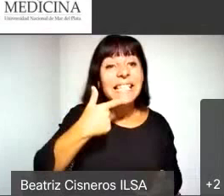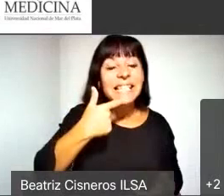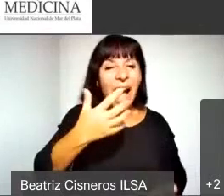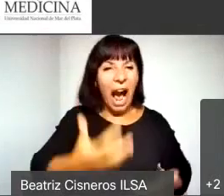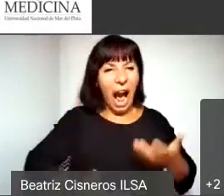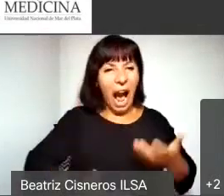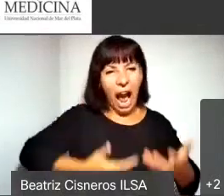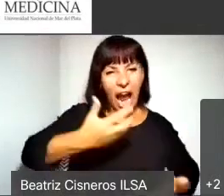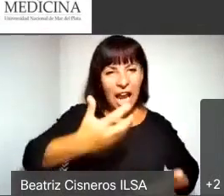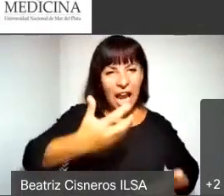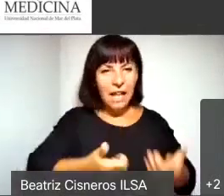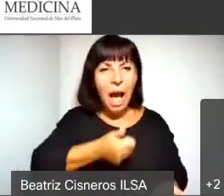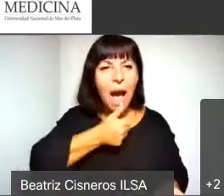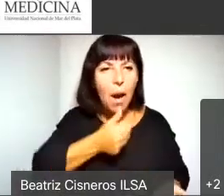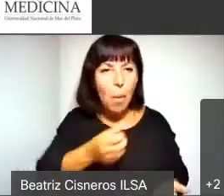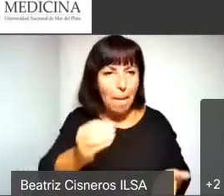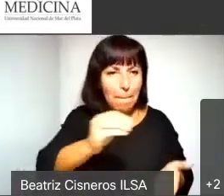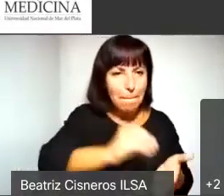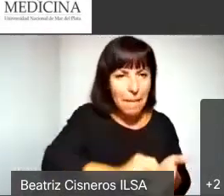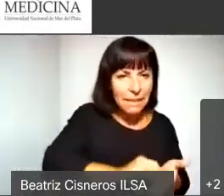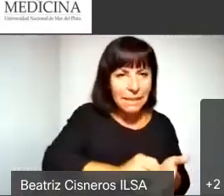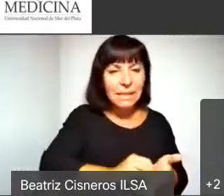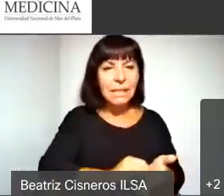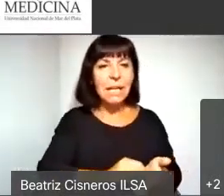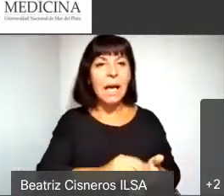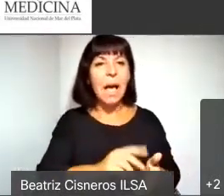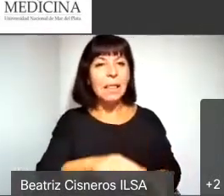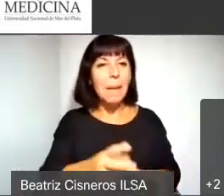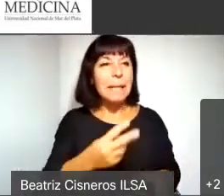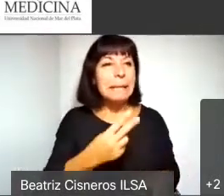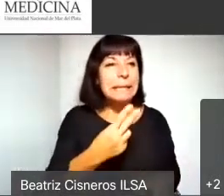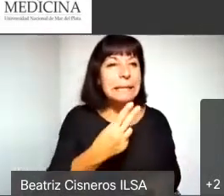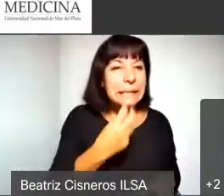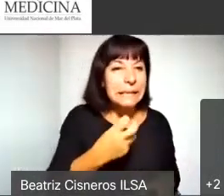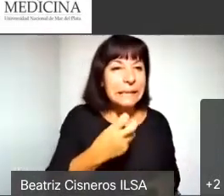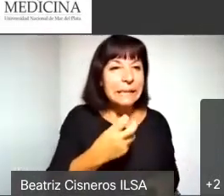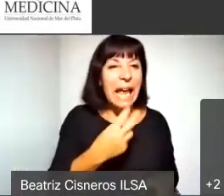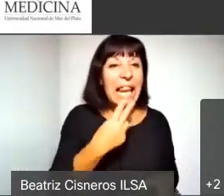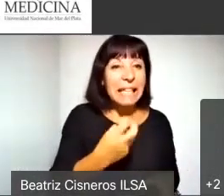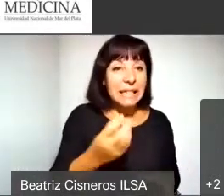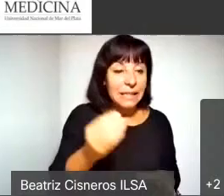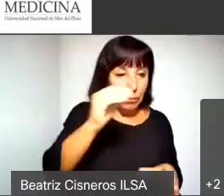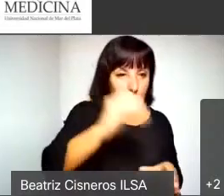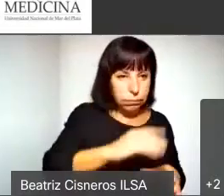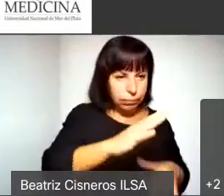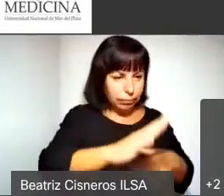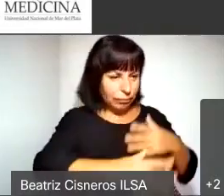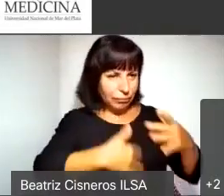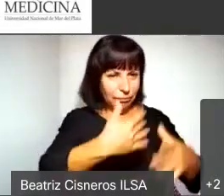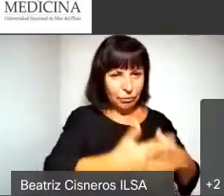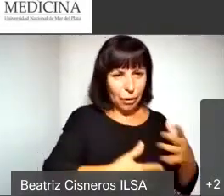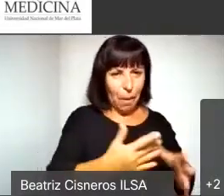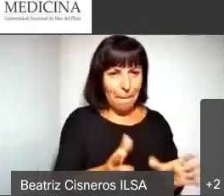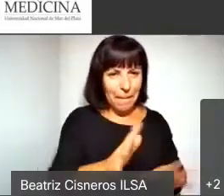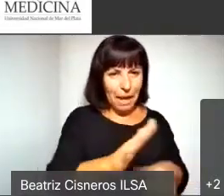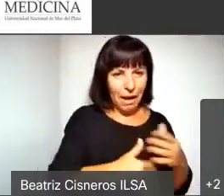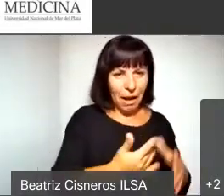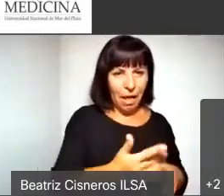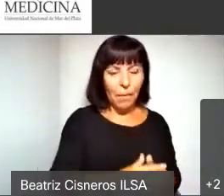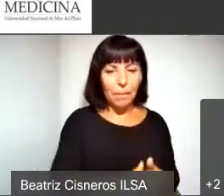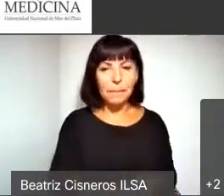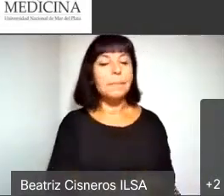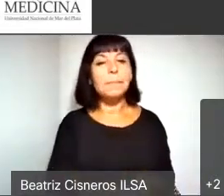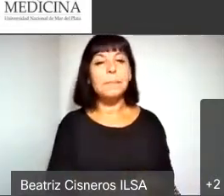y otorgándole a este sistema descargas intensas pero controladas de electricidad. Se ve la presentación, gracias.